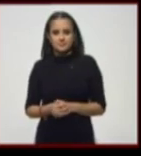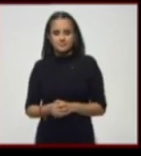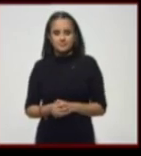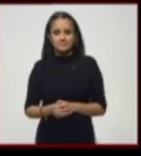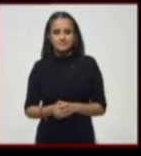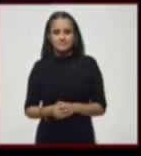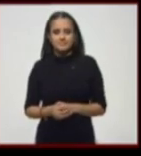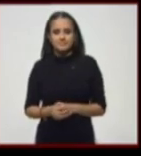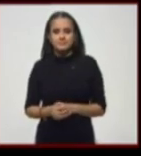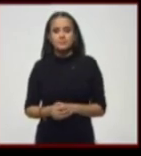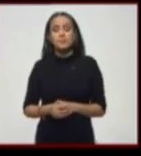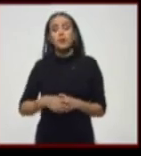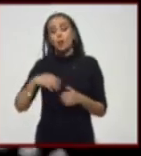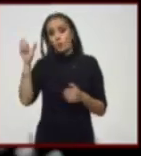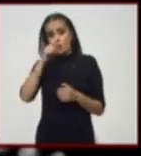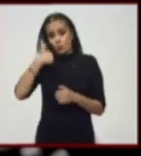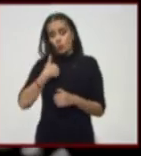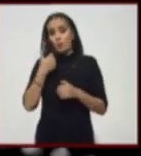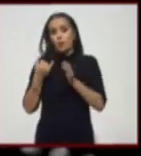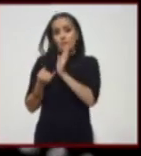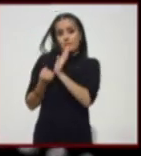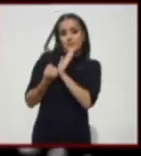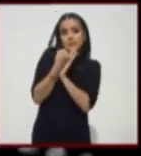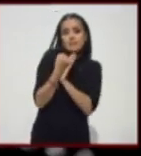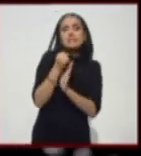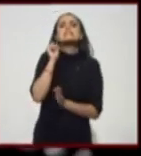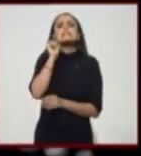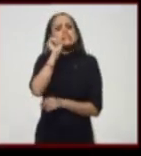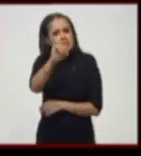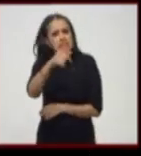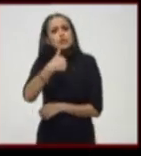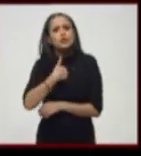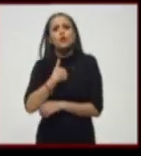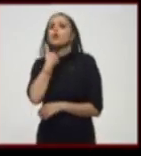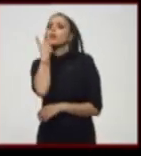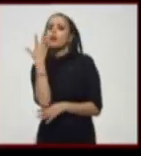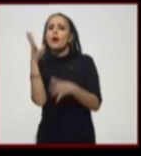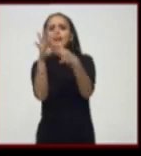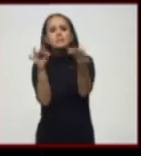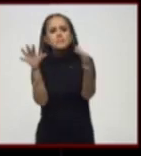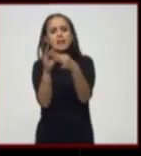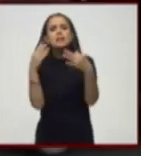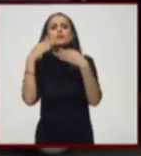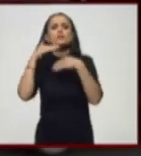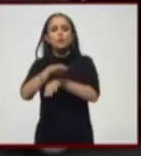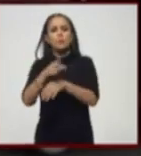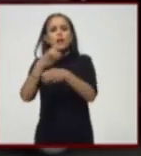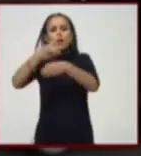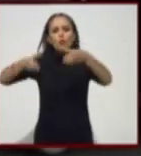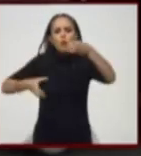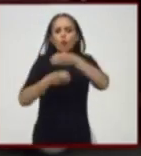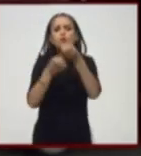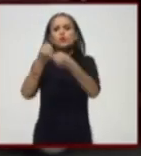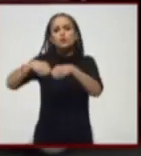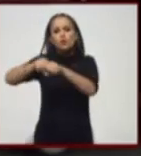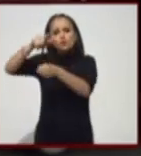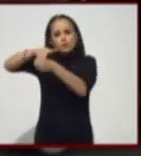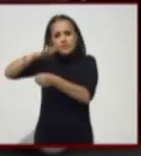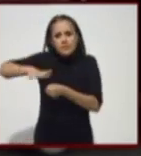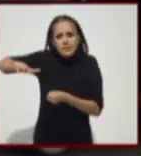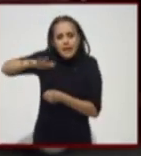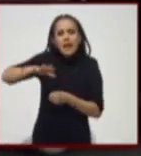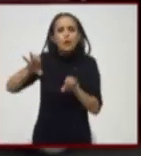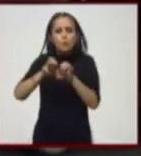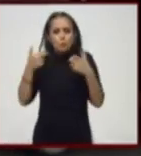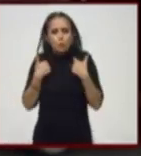en donde vas tomando la decisión de taxi quiero hablar de cosas que nos atañen socialmente que nos atañen como